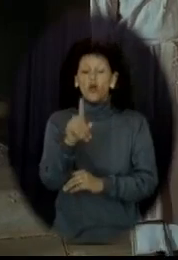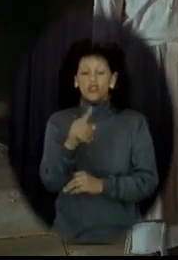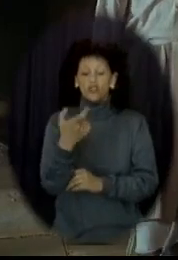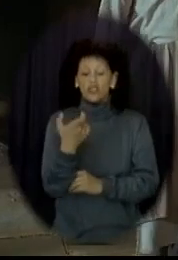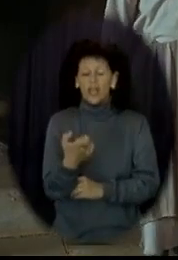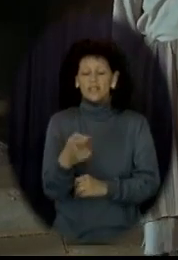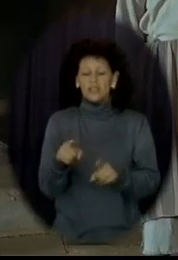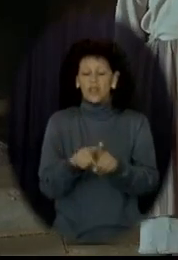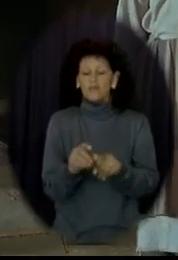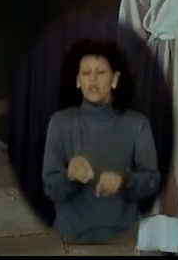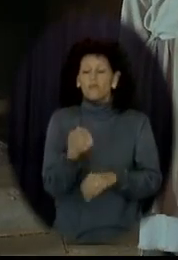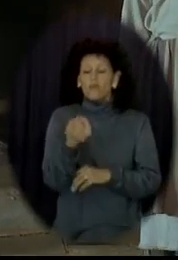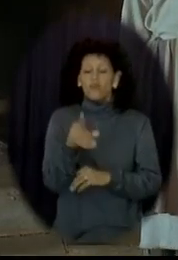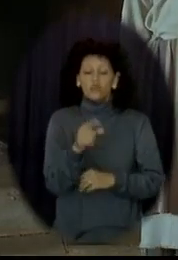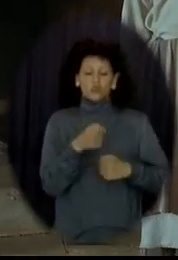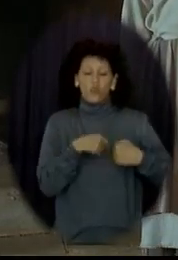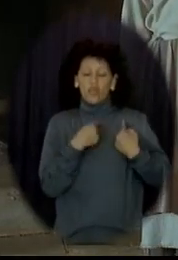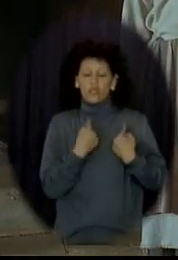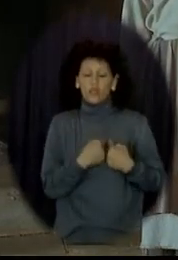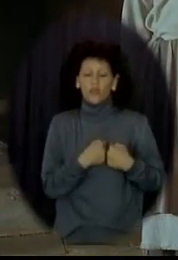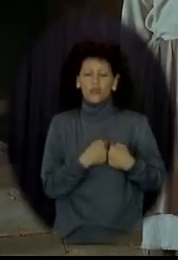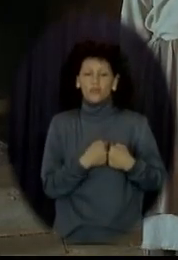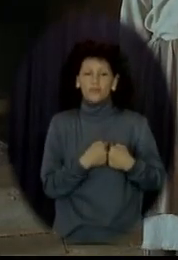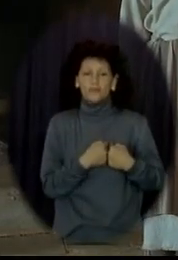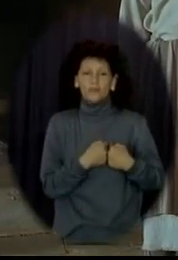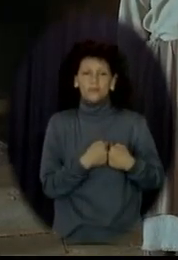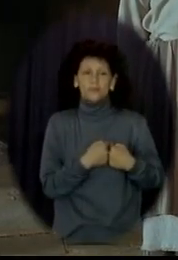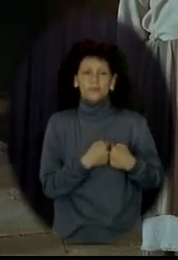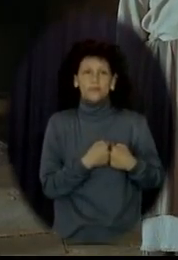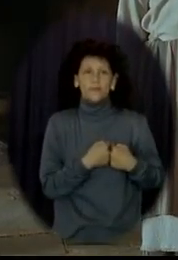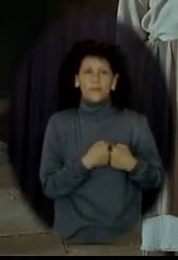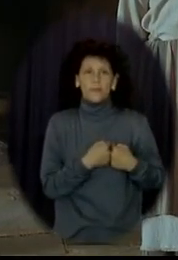Pues donde esté su riqueza, allí estará su corazón.